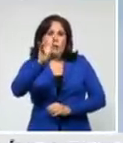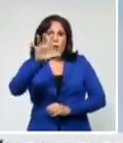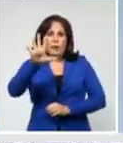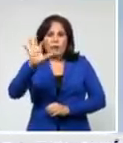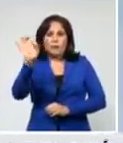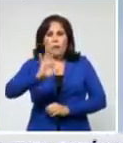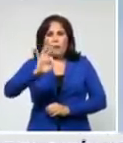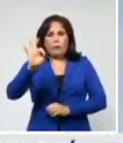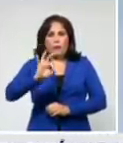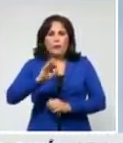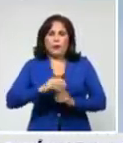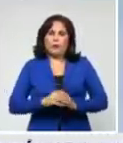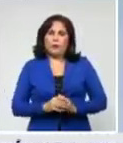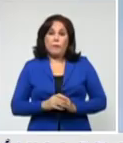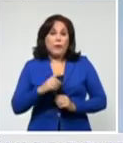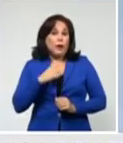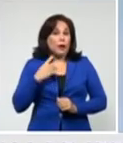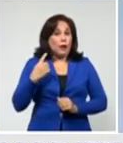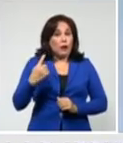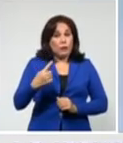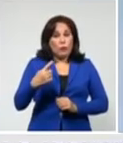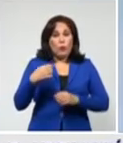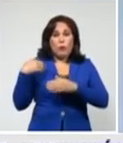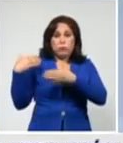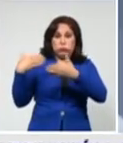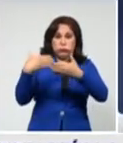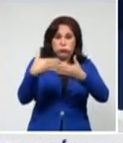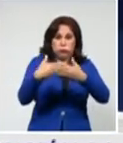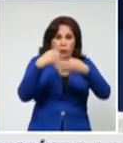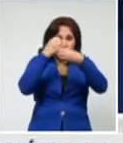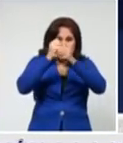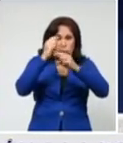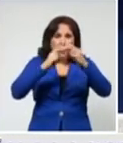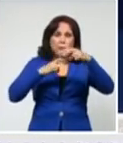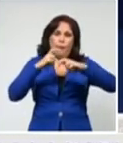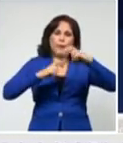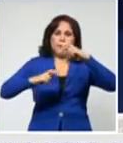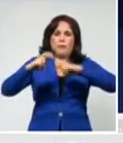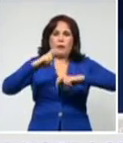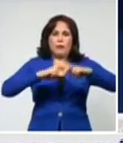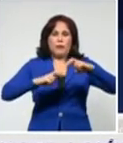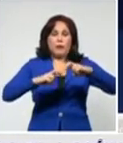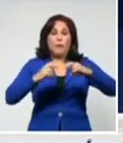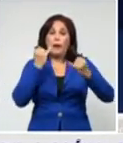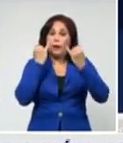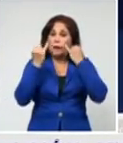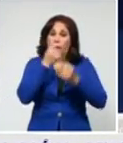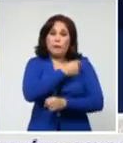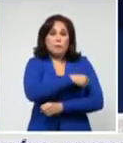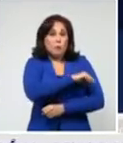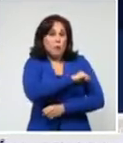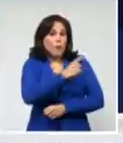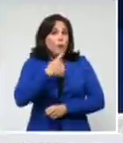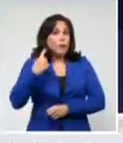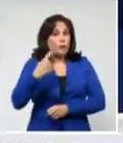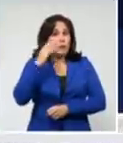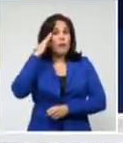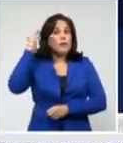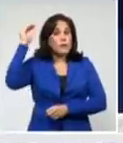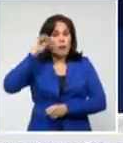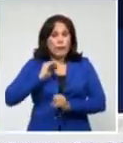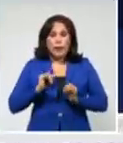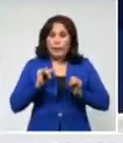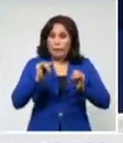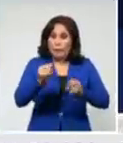0,95% de todas las muestras procesadas. Como es interés de nuestra población, le informamos que